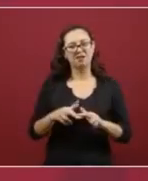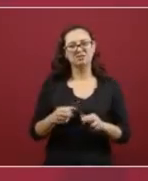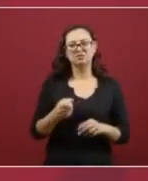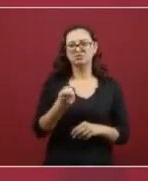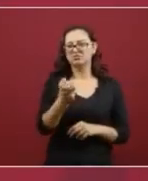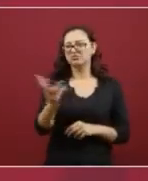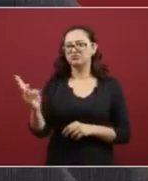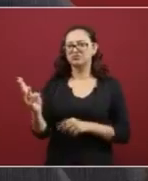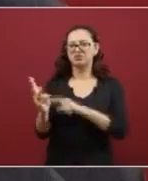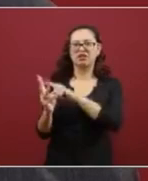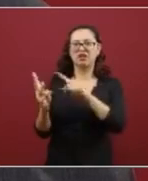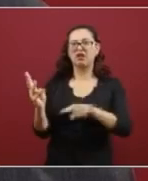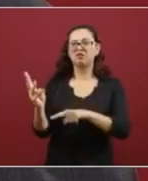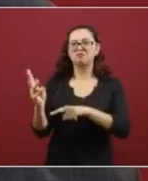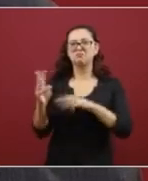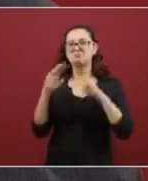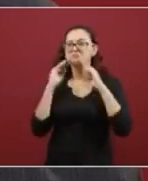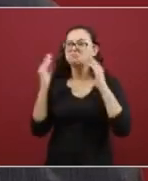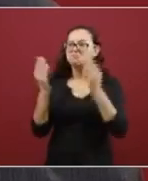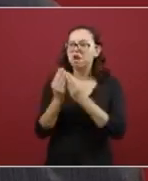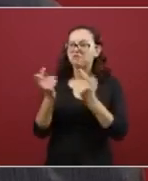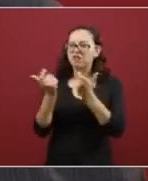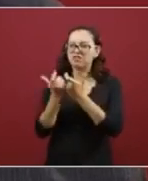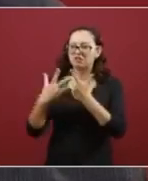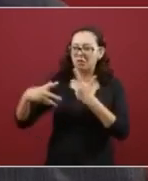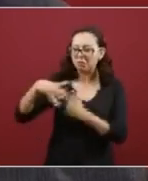los acusaron de lavado de dinero